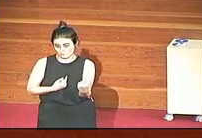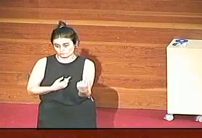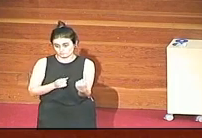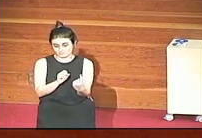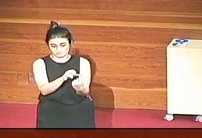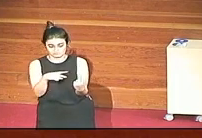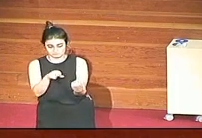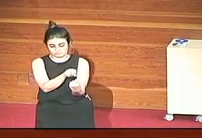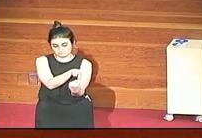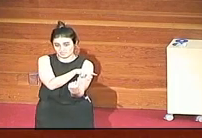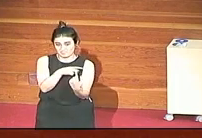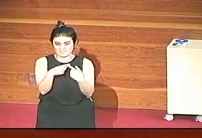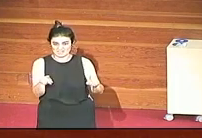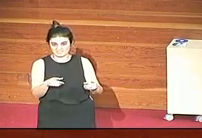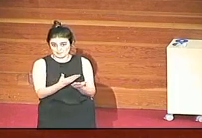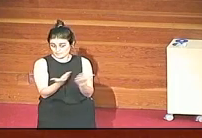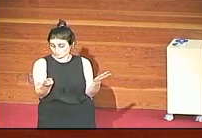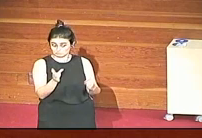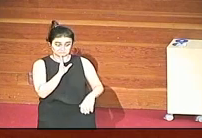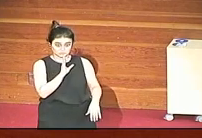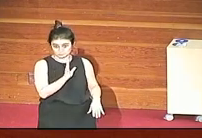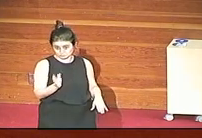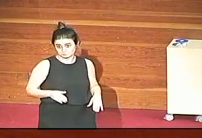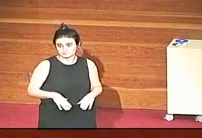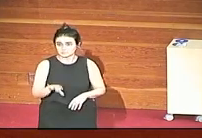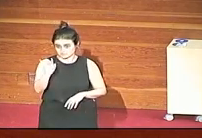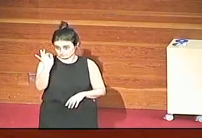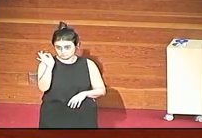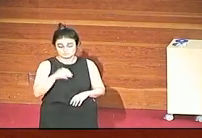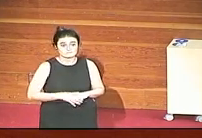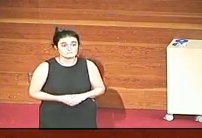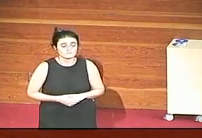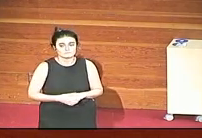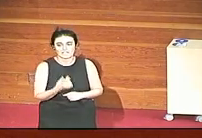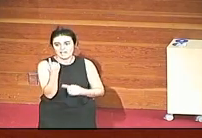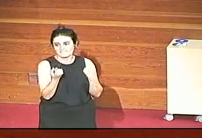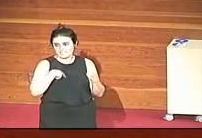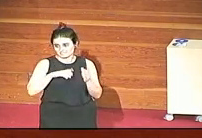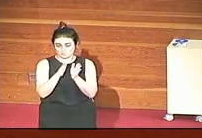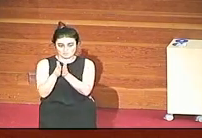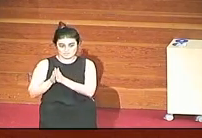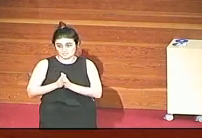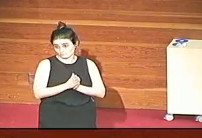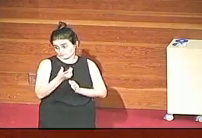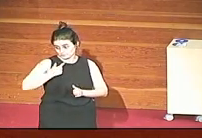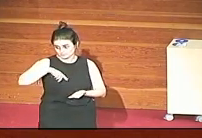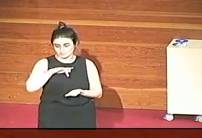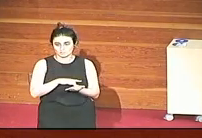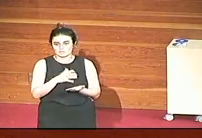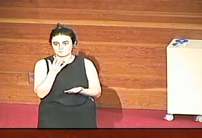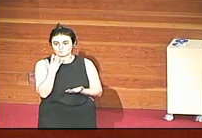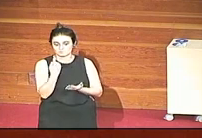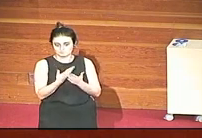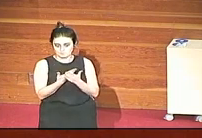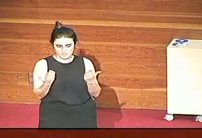en el mismo periódico efectivamente muchas veces nos ha pasado a los compañeros que el mismo